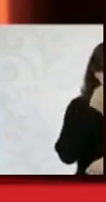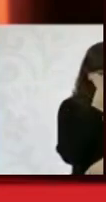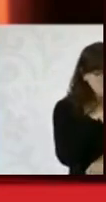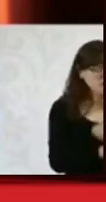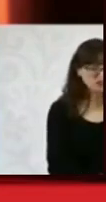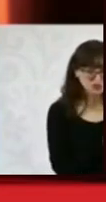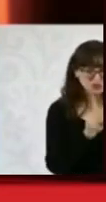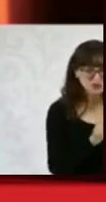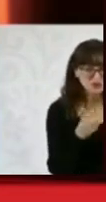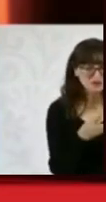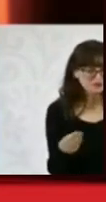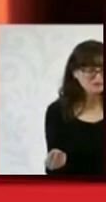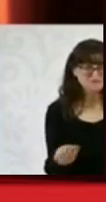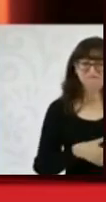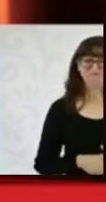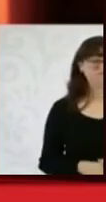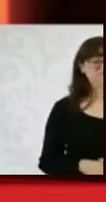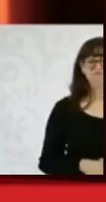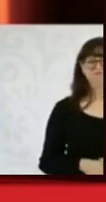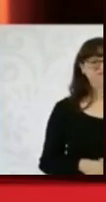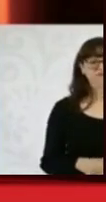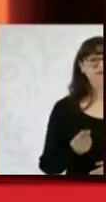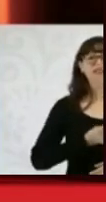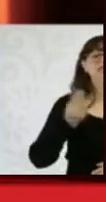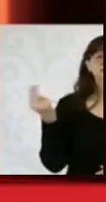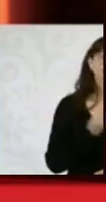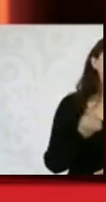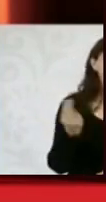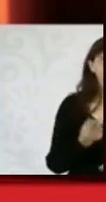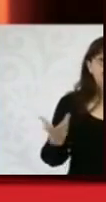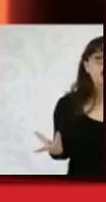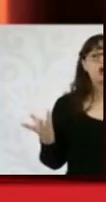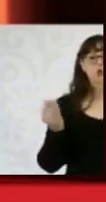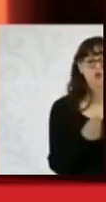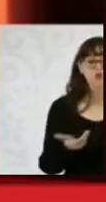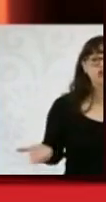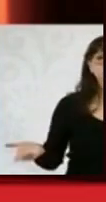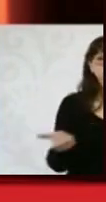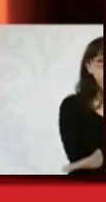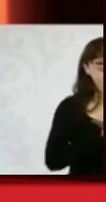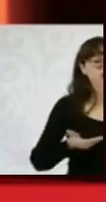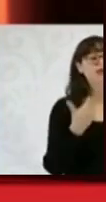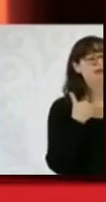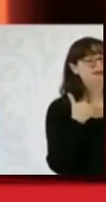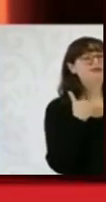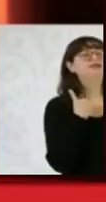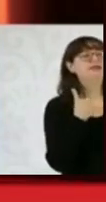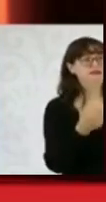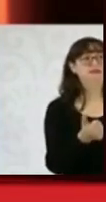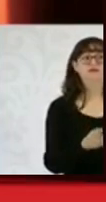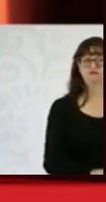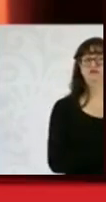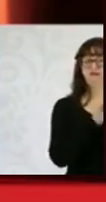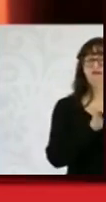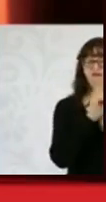su firmeza en temas claves de la agenda pública. Este reconocimiento resalta cómo la figura de Claudia